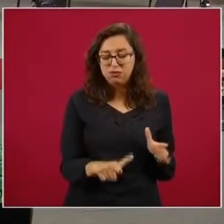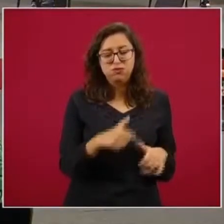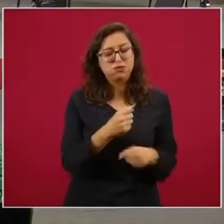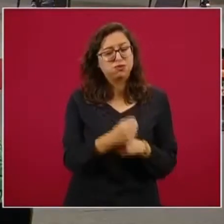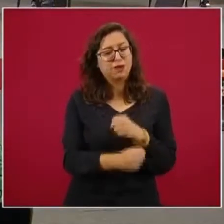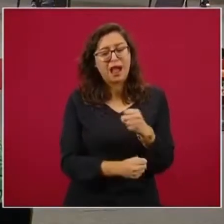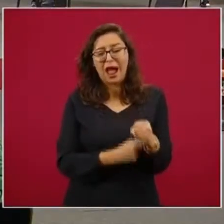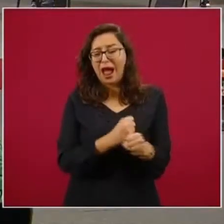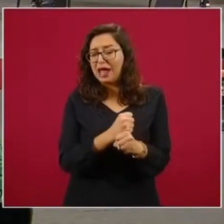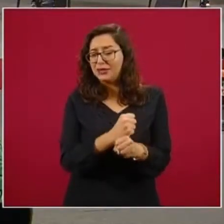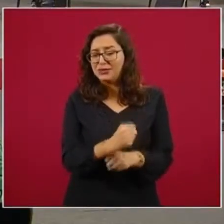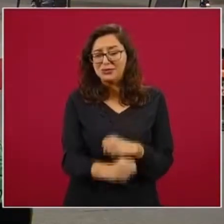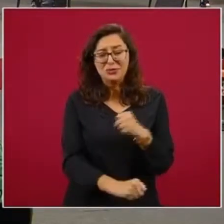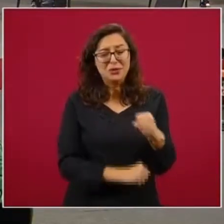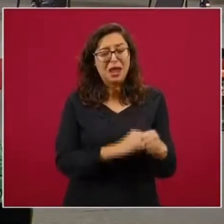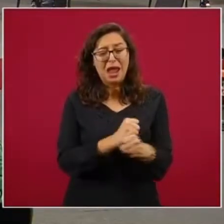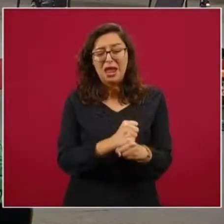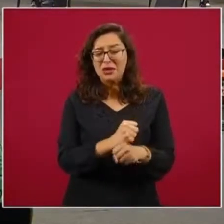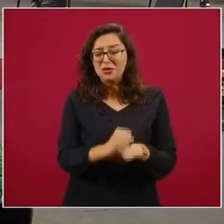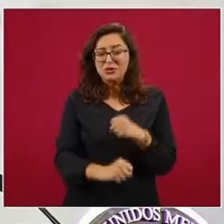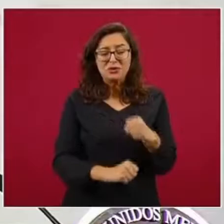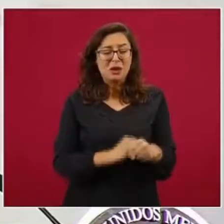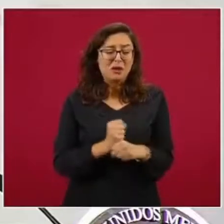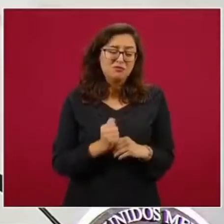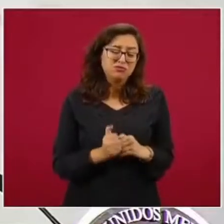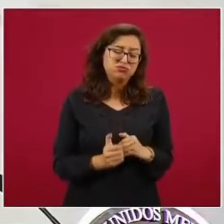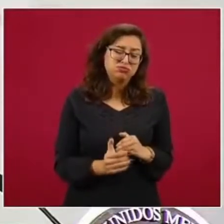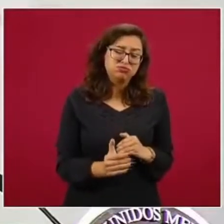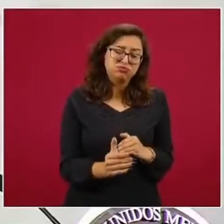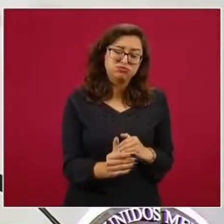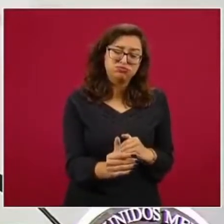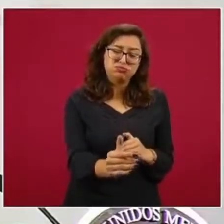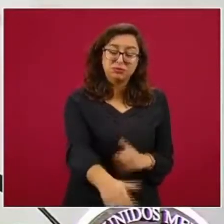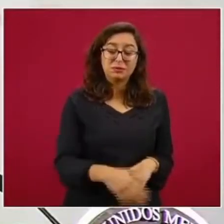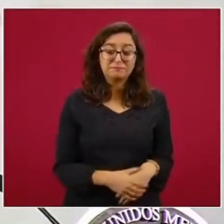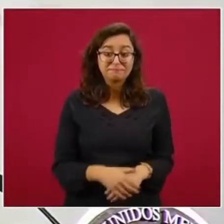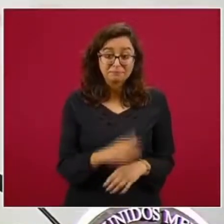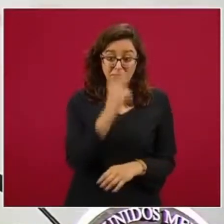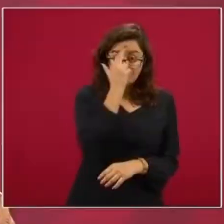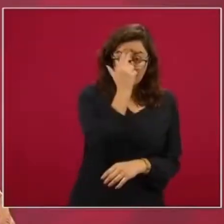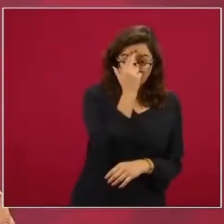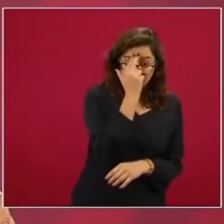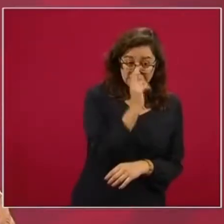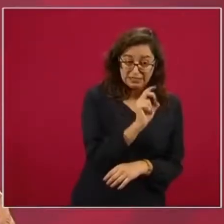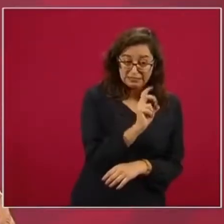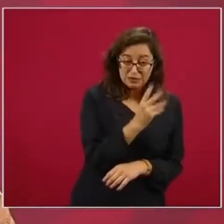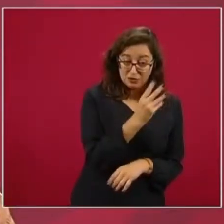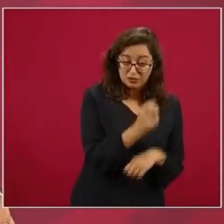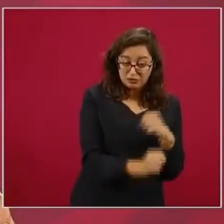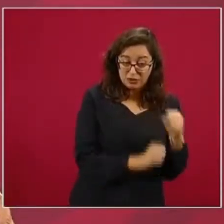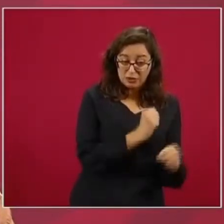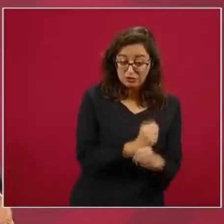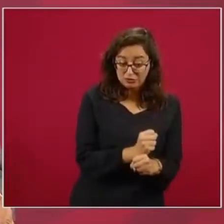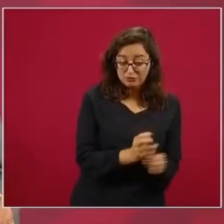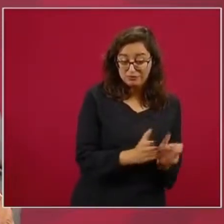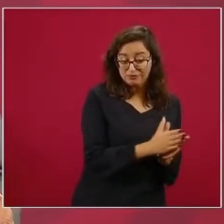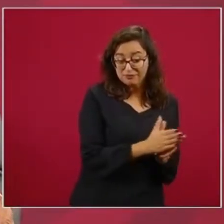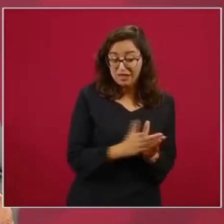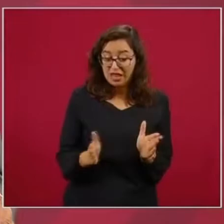Lo repito, el porfiriato fueron 34 años. La política neoliberal, que es